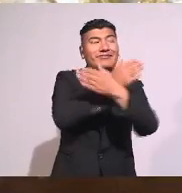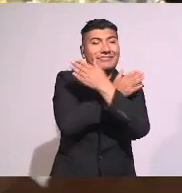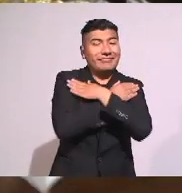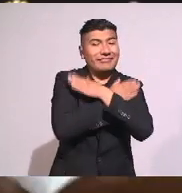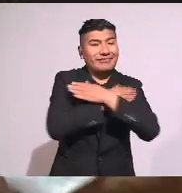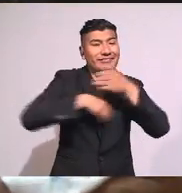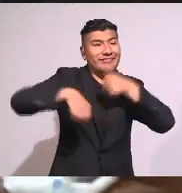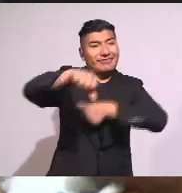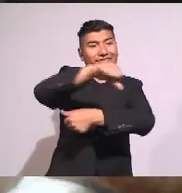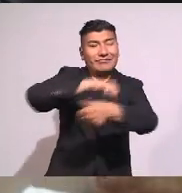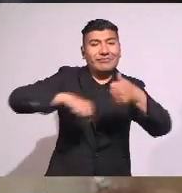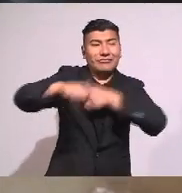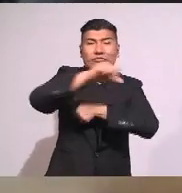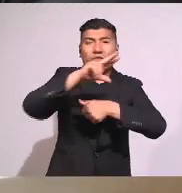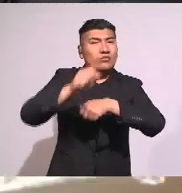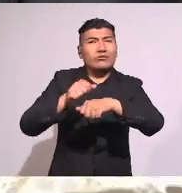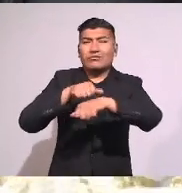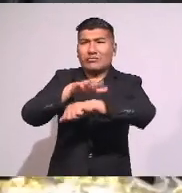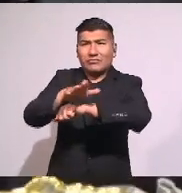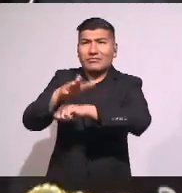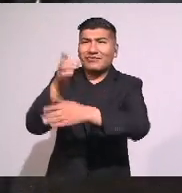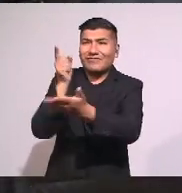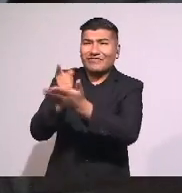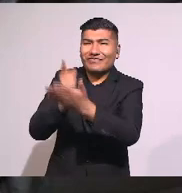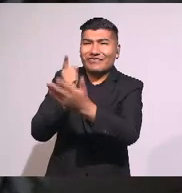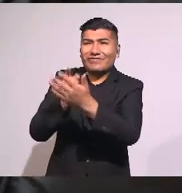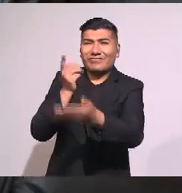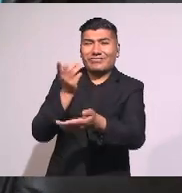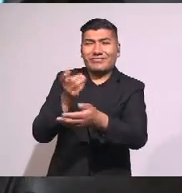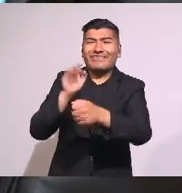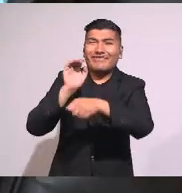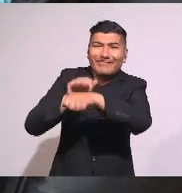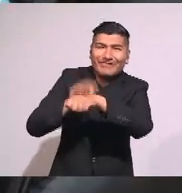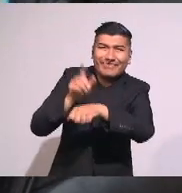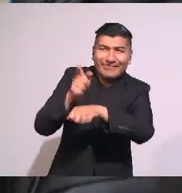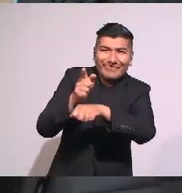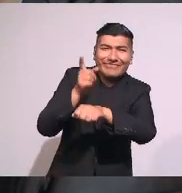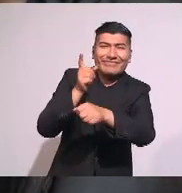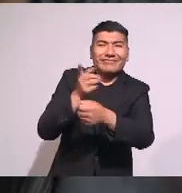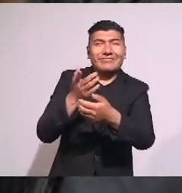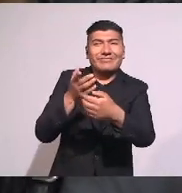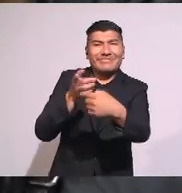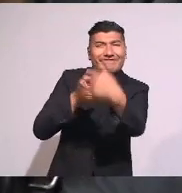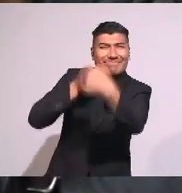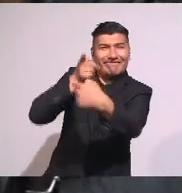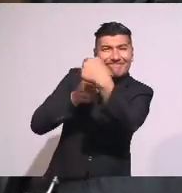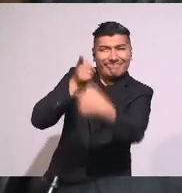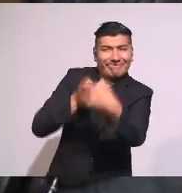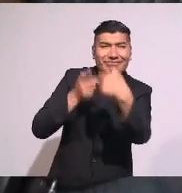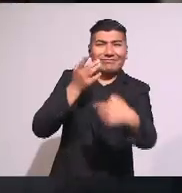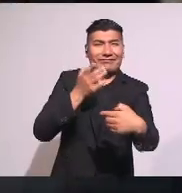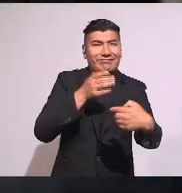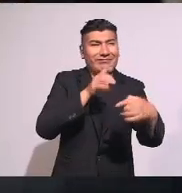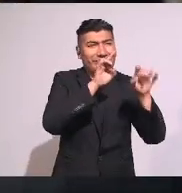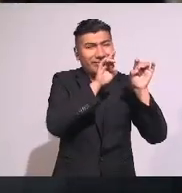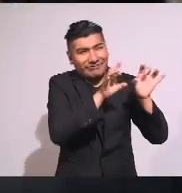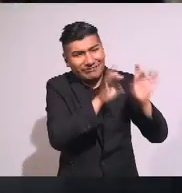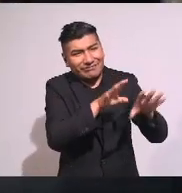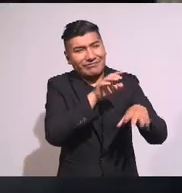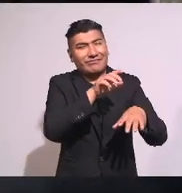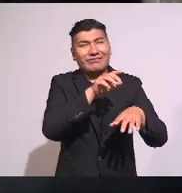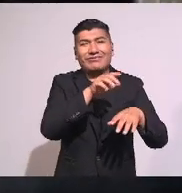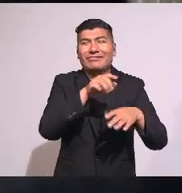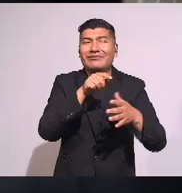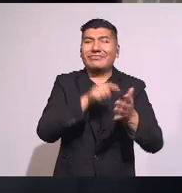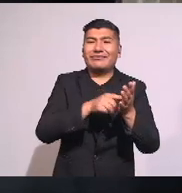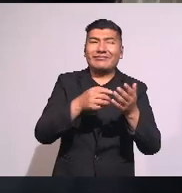fraternidad, y no mensajes que amenazan, y no mensajes de amenazas insulsas que